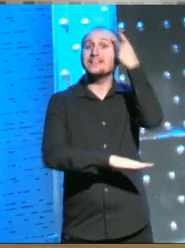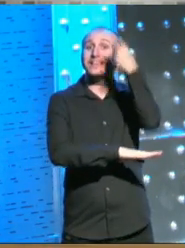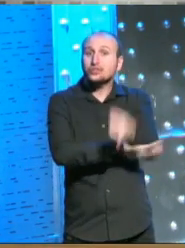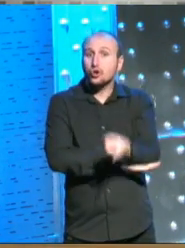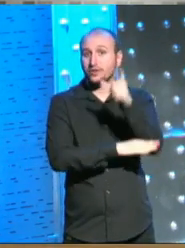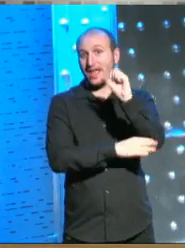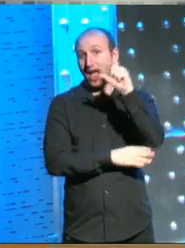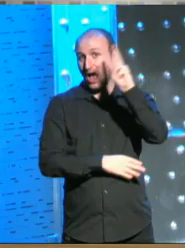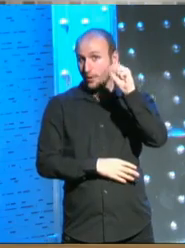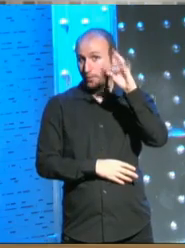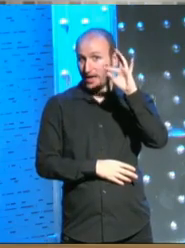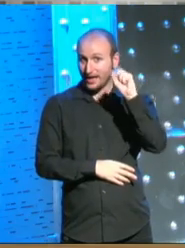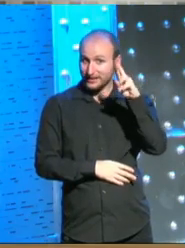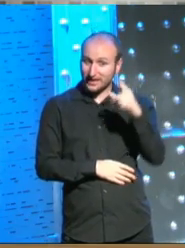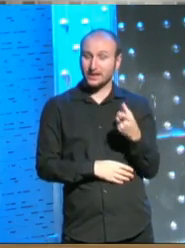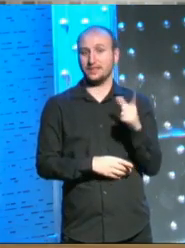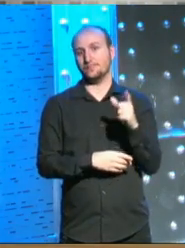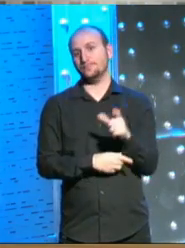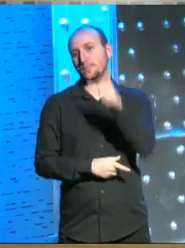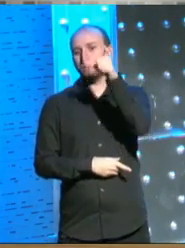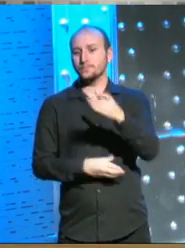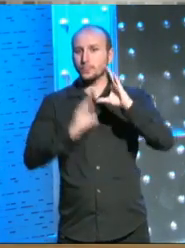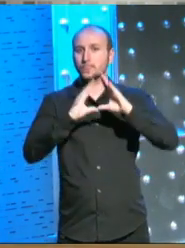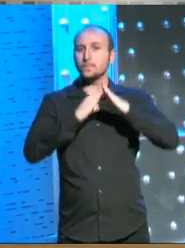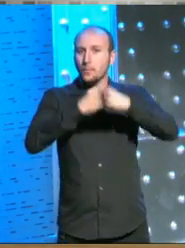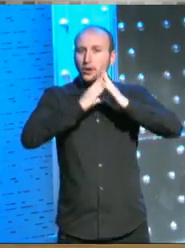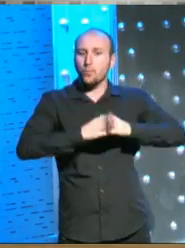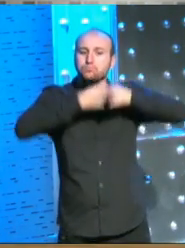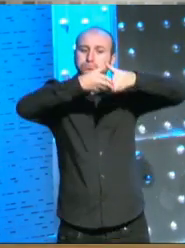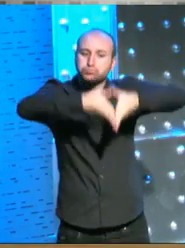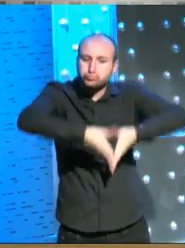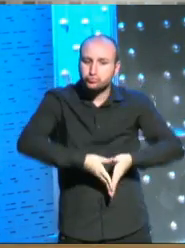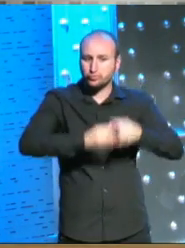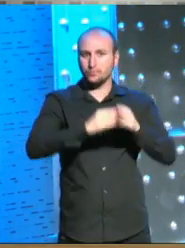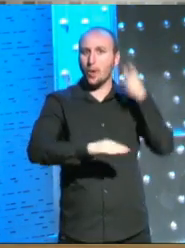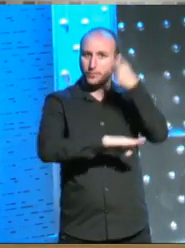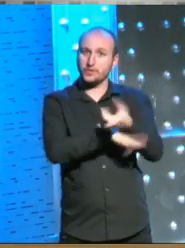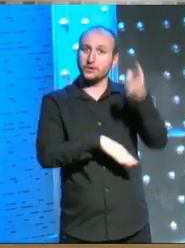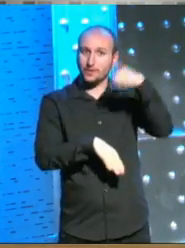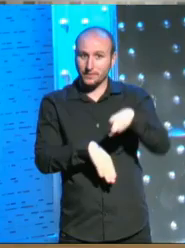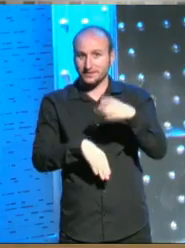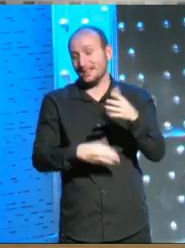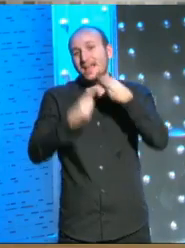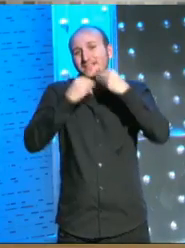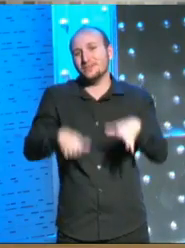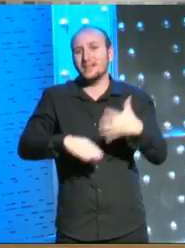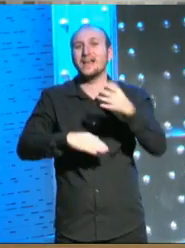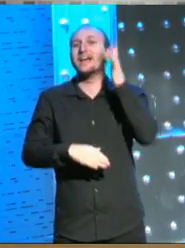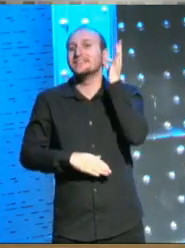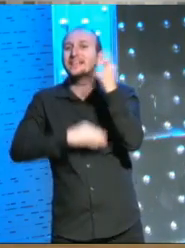la historia rosa de Titanic, ustedes recordarán, ¿no? El chica rica, chico pobre, ¿eh? como